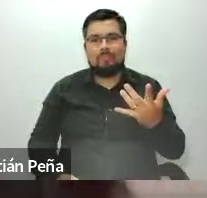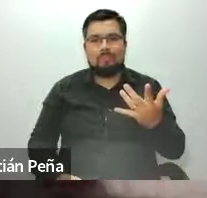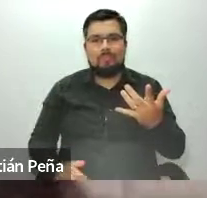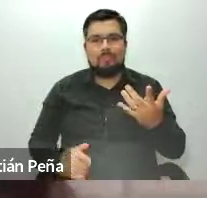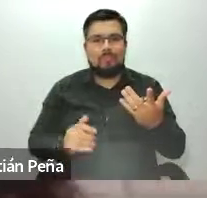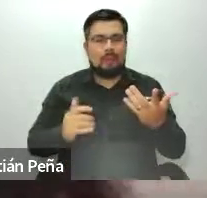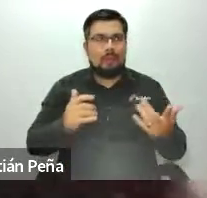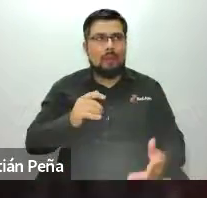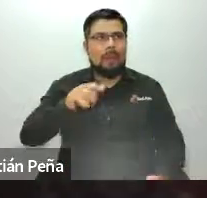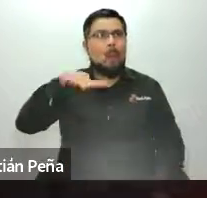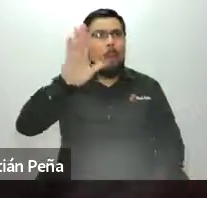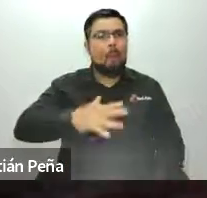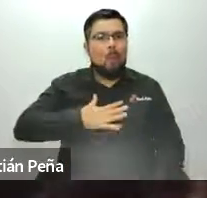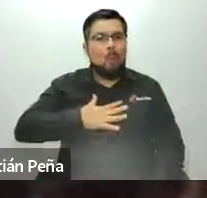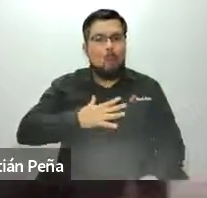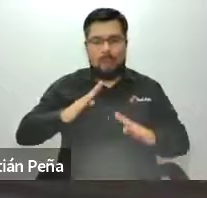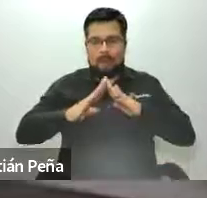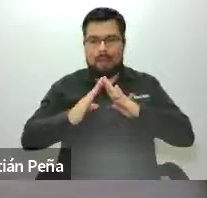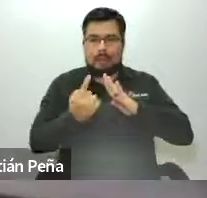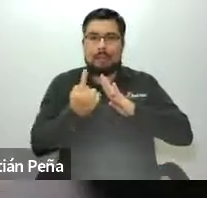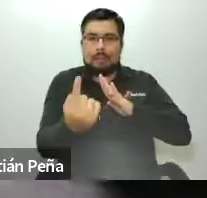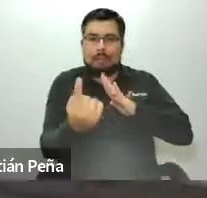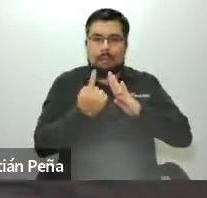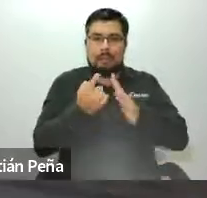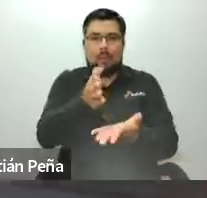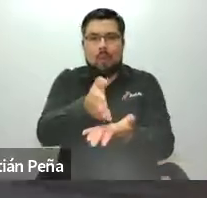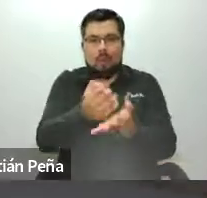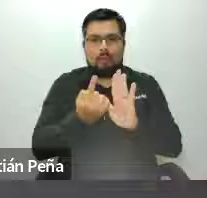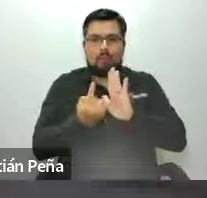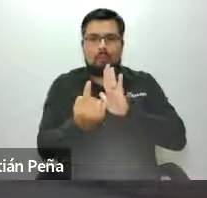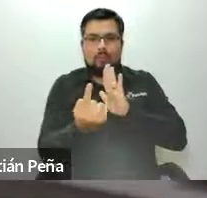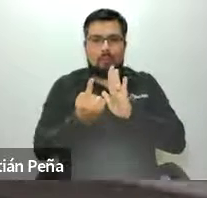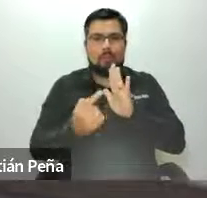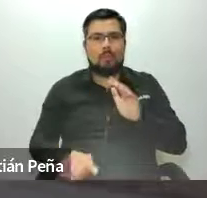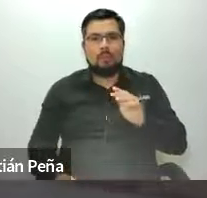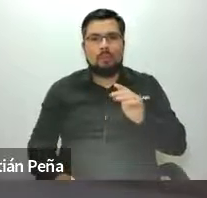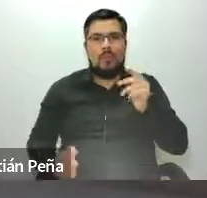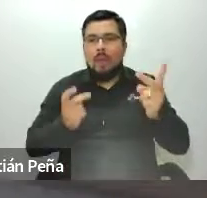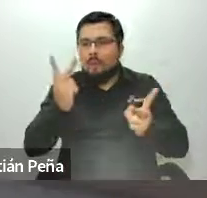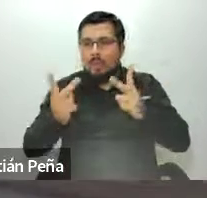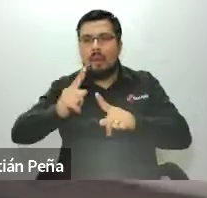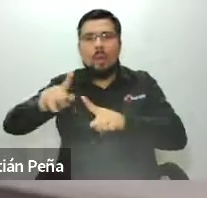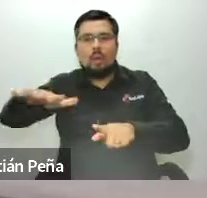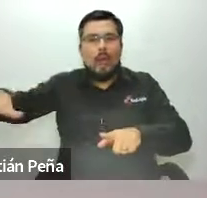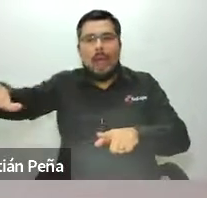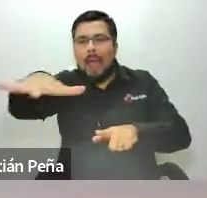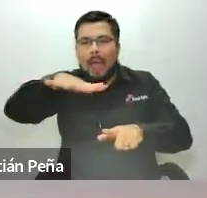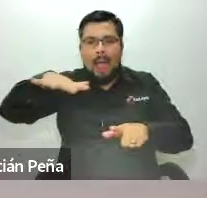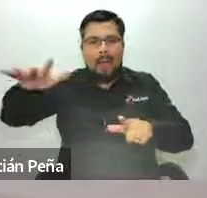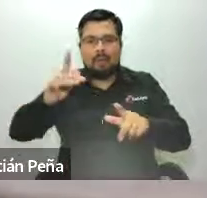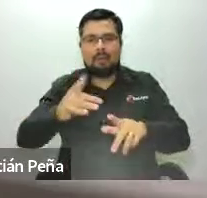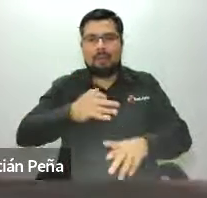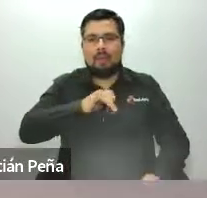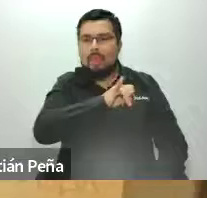creo. ¿Eso fue ¿Ese lo que te más? gustó? Recorrer nuestro barrio para una disertación con